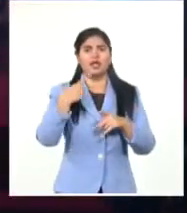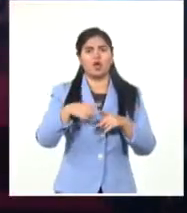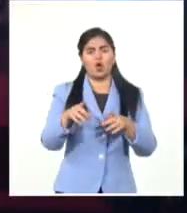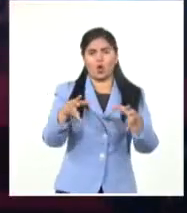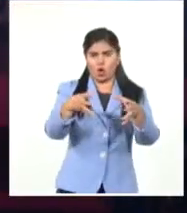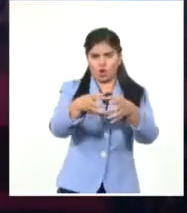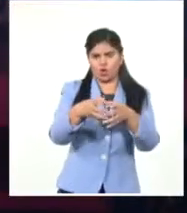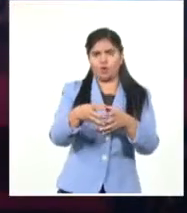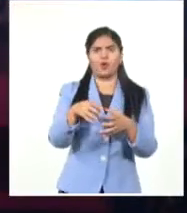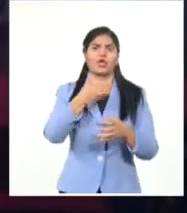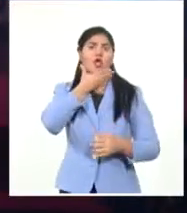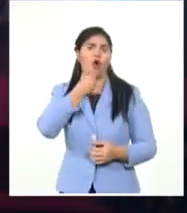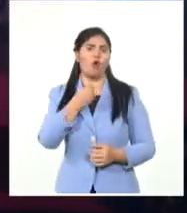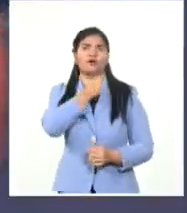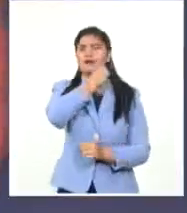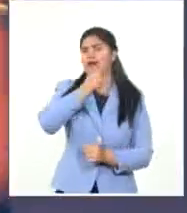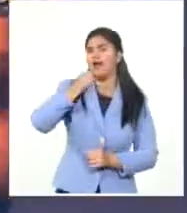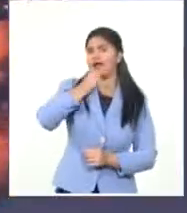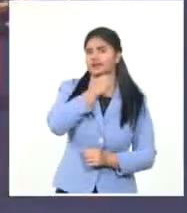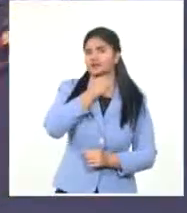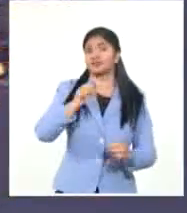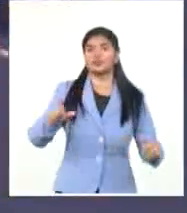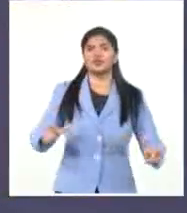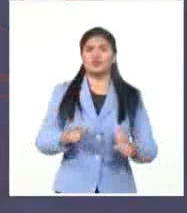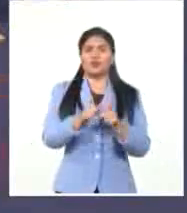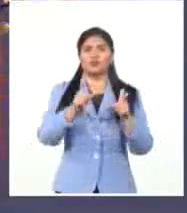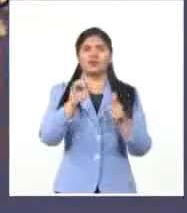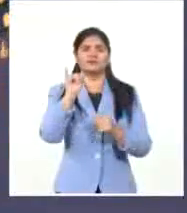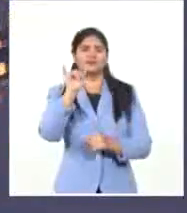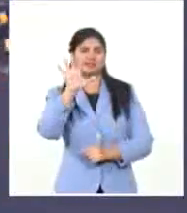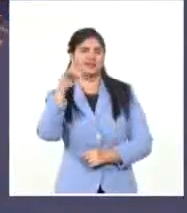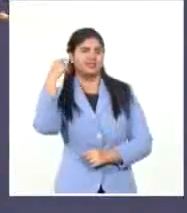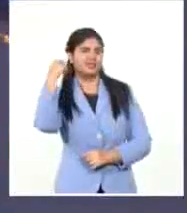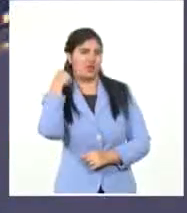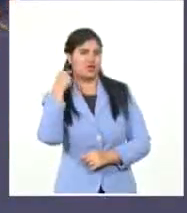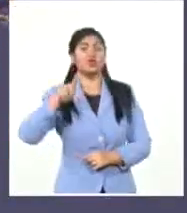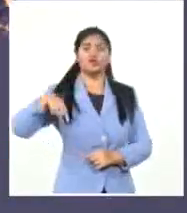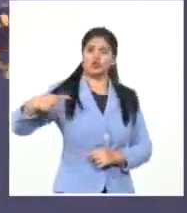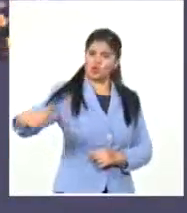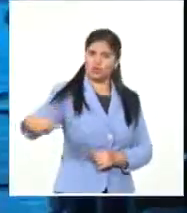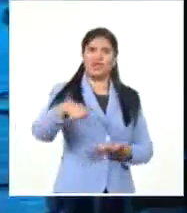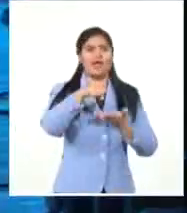C. 65 años de Radio Rebelde, la emisora